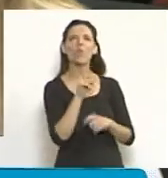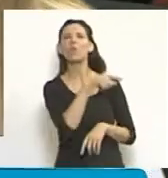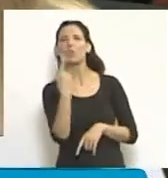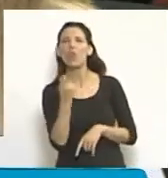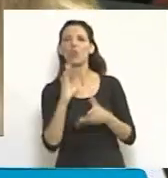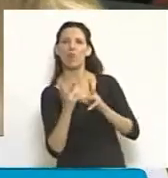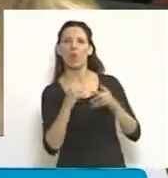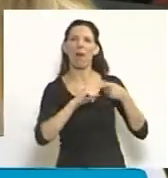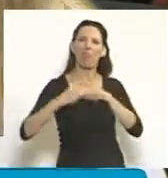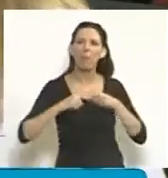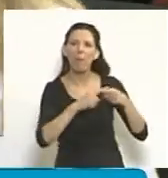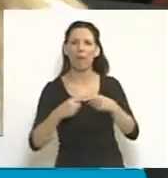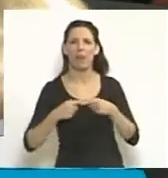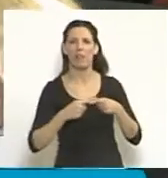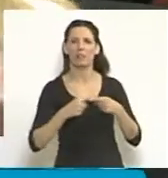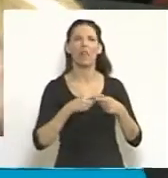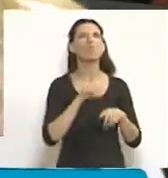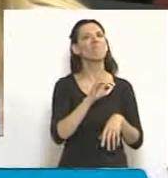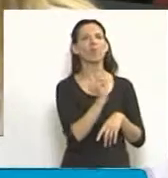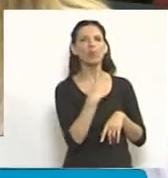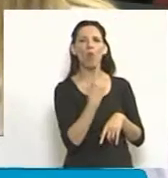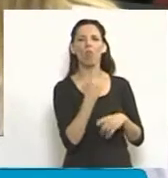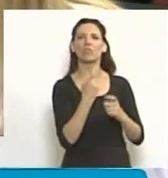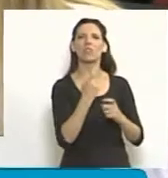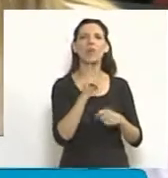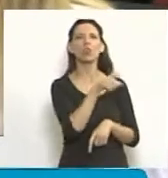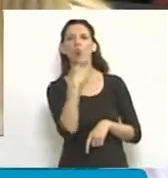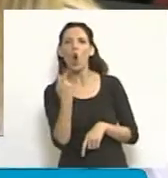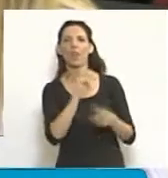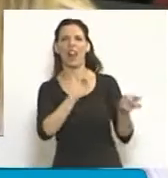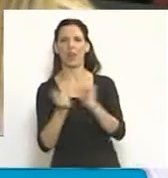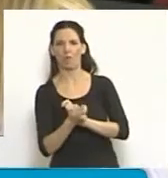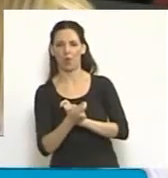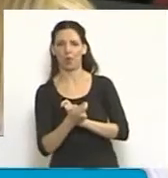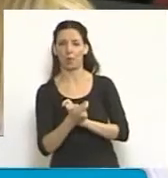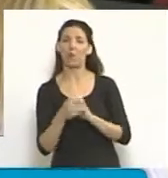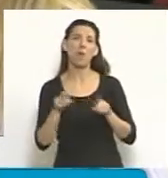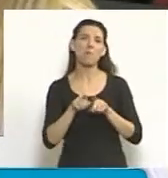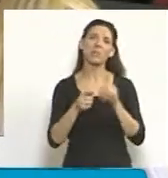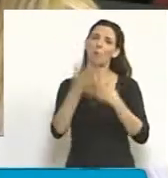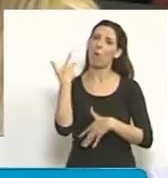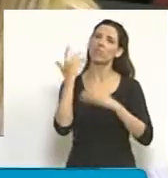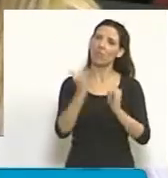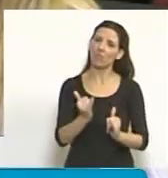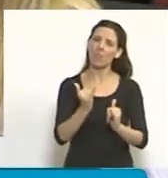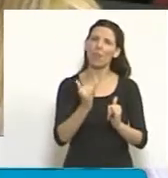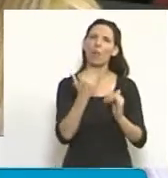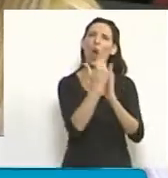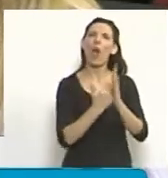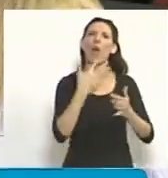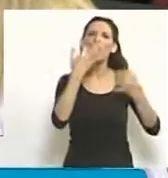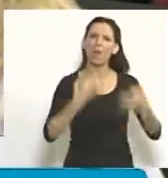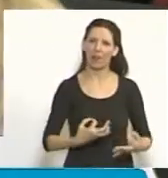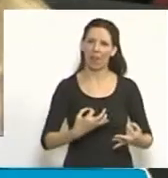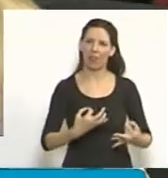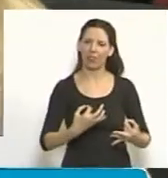debate, nos merecemos todos otro tipo de reforma, una reforma, como dije antes, seriamente estructural, pero una